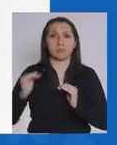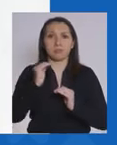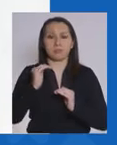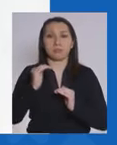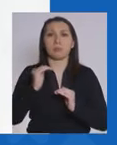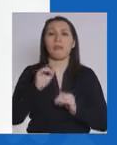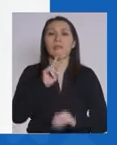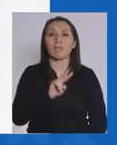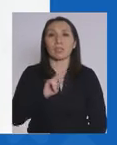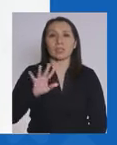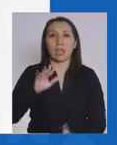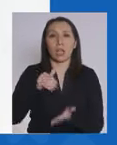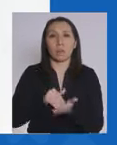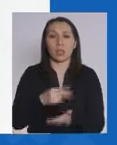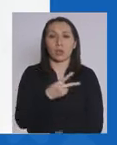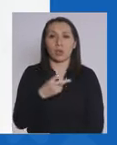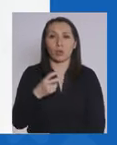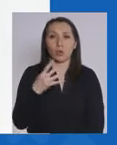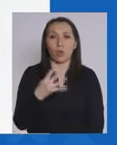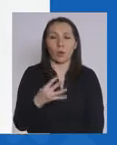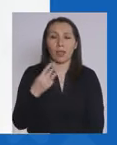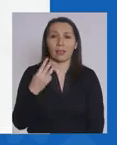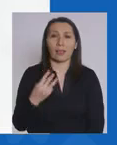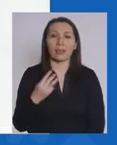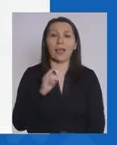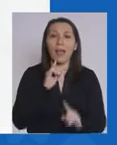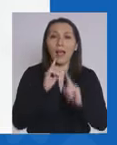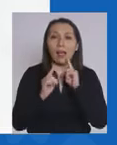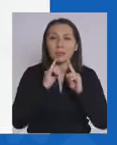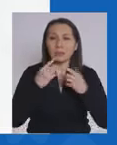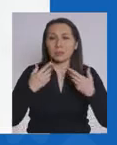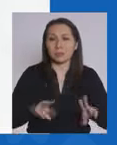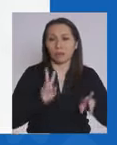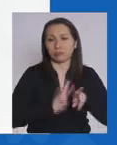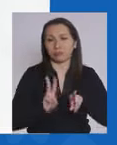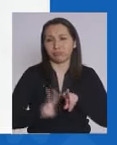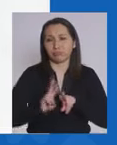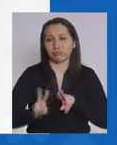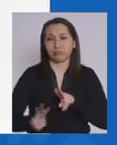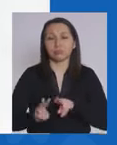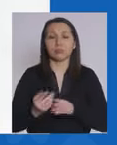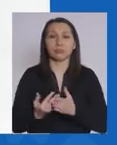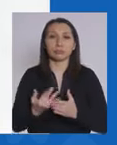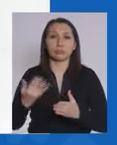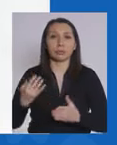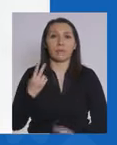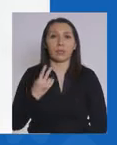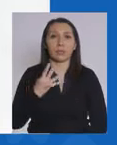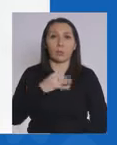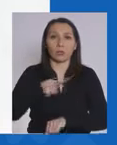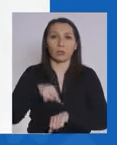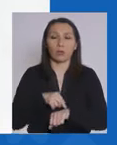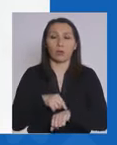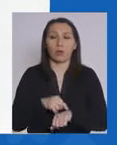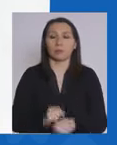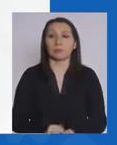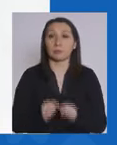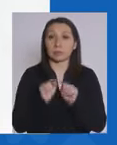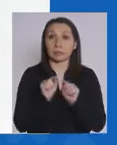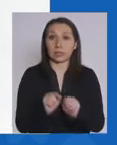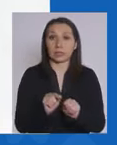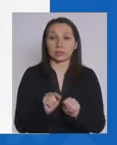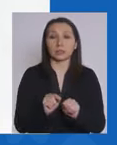con 25.243 exámenes que se han realizado durante las últimas 24 horas y